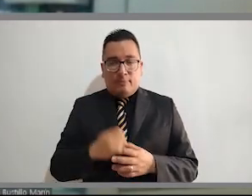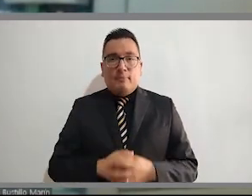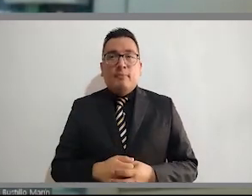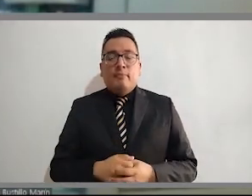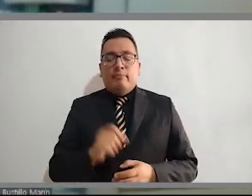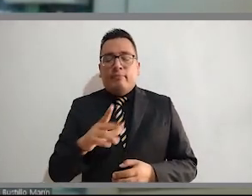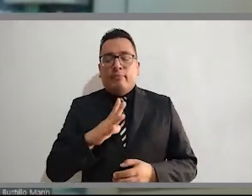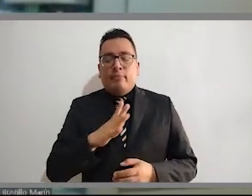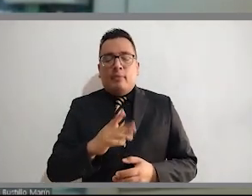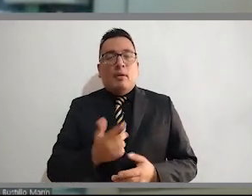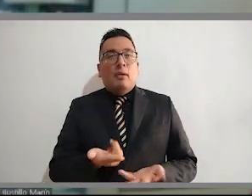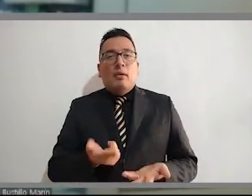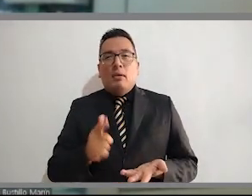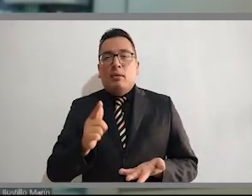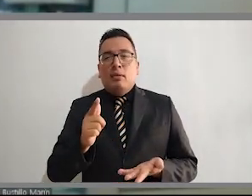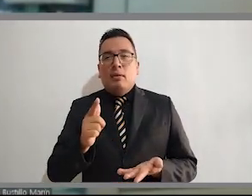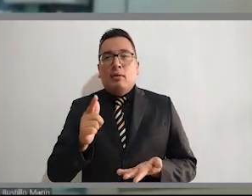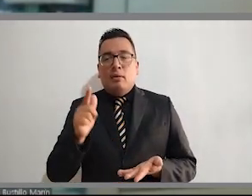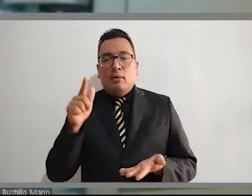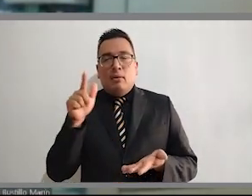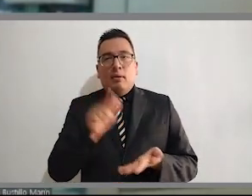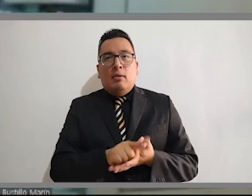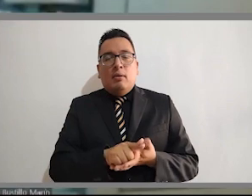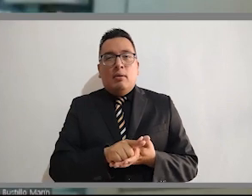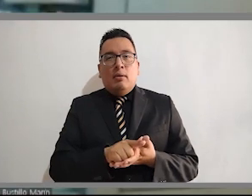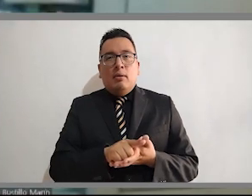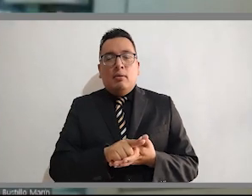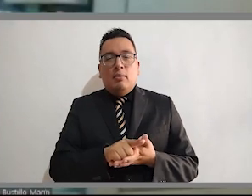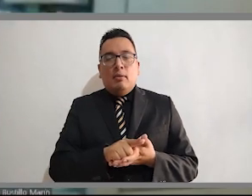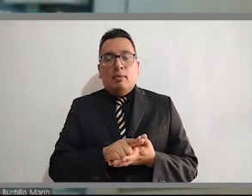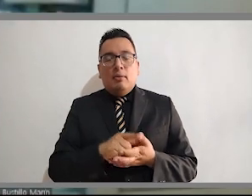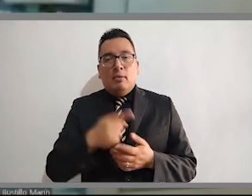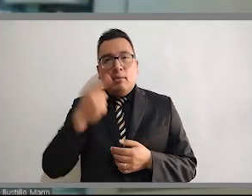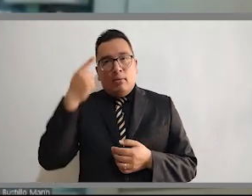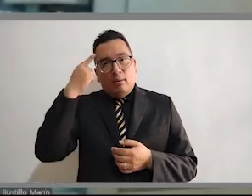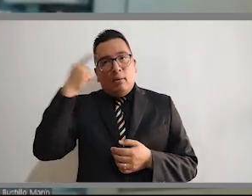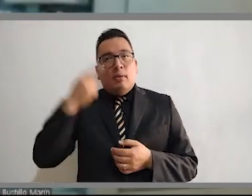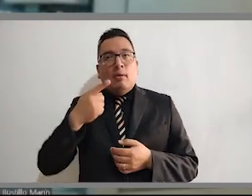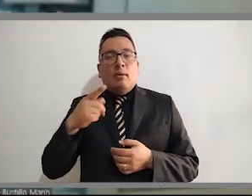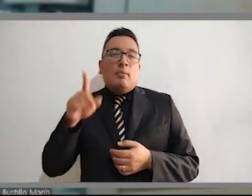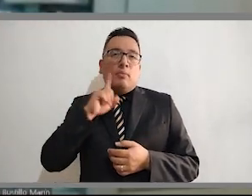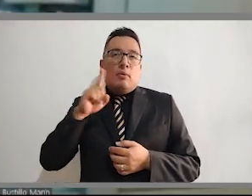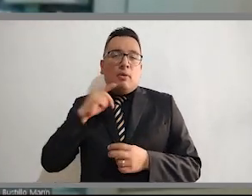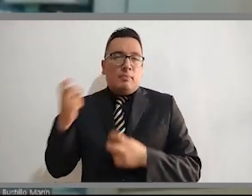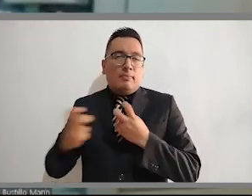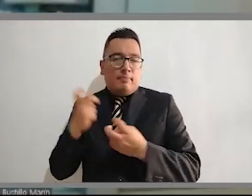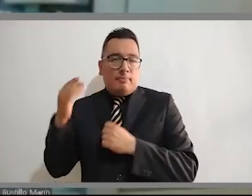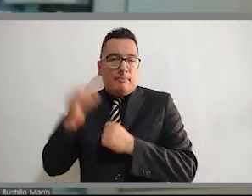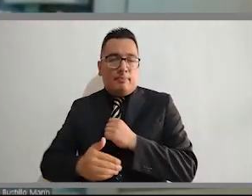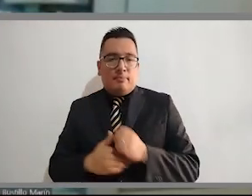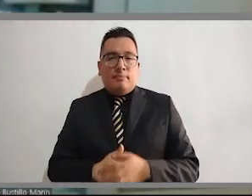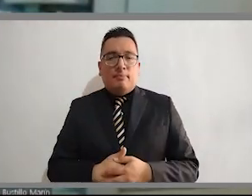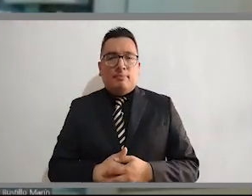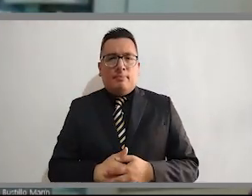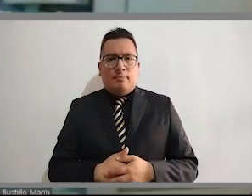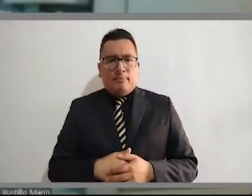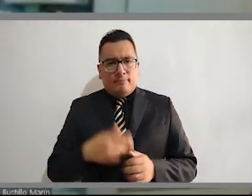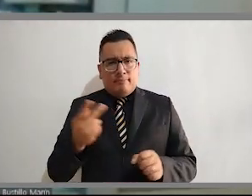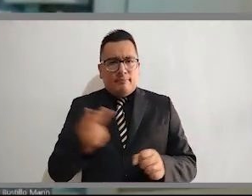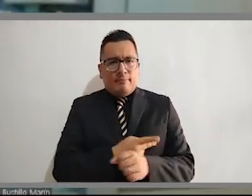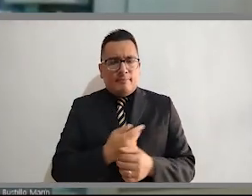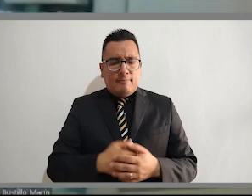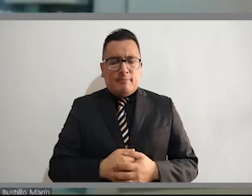y también se agrega a la Ley General contra la Violencia contra las Mujeres.